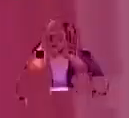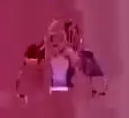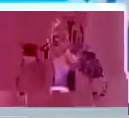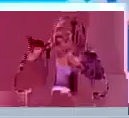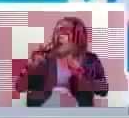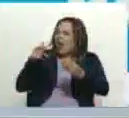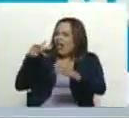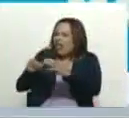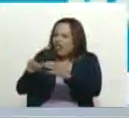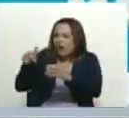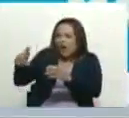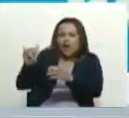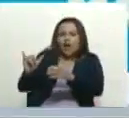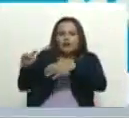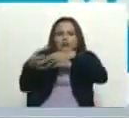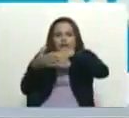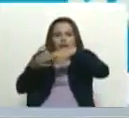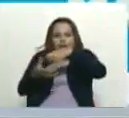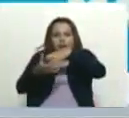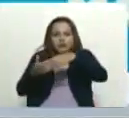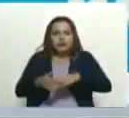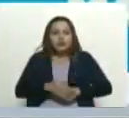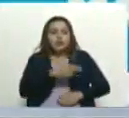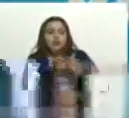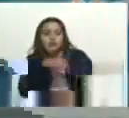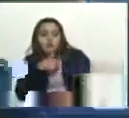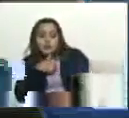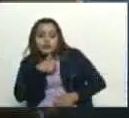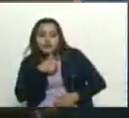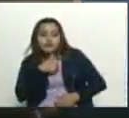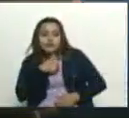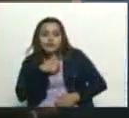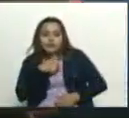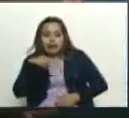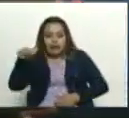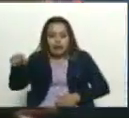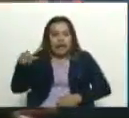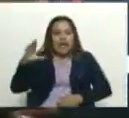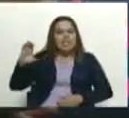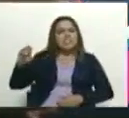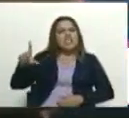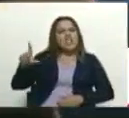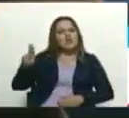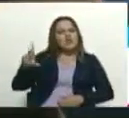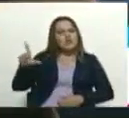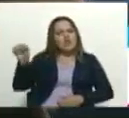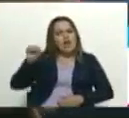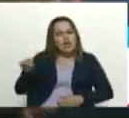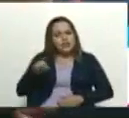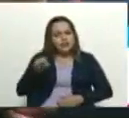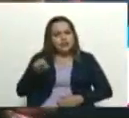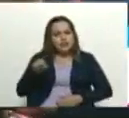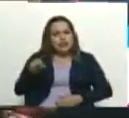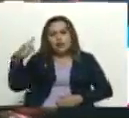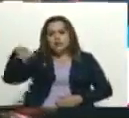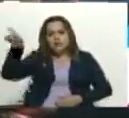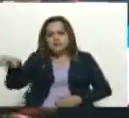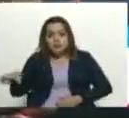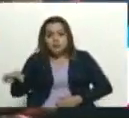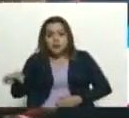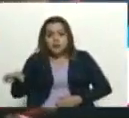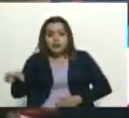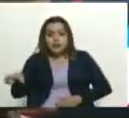células madre? Nosotros obtuvimos las células, lo que lo hace el único caso en el mundo es que son células de un donante,